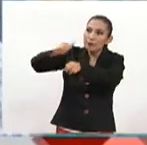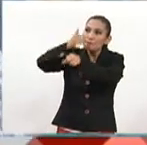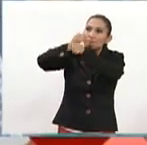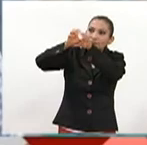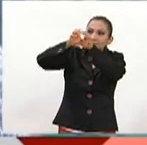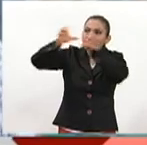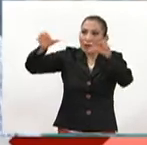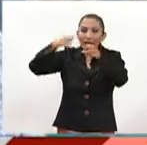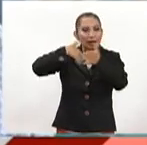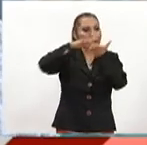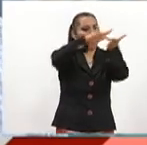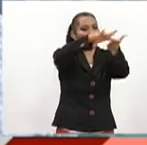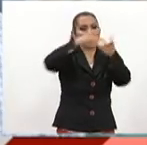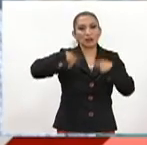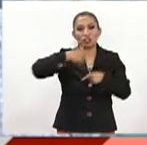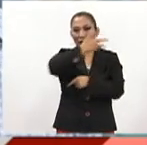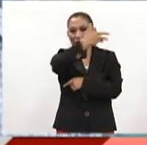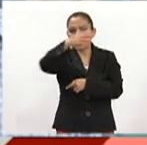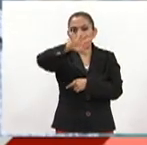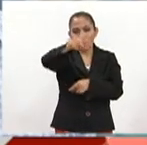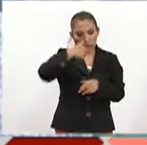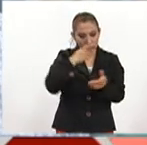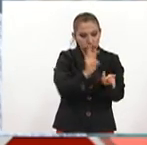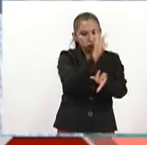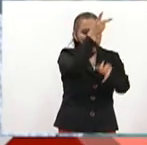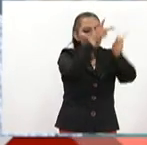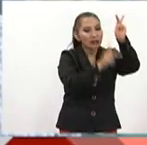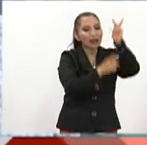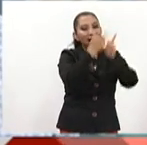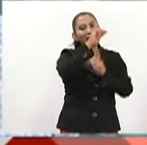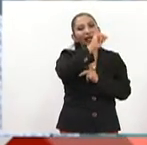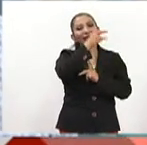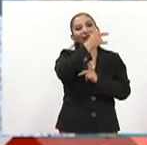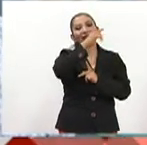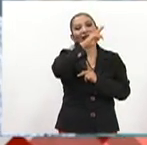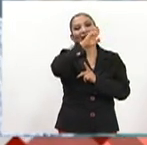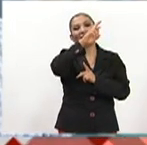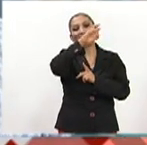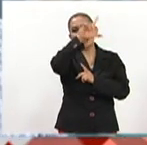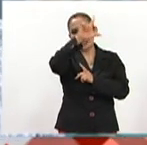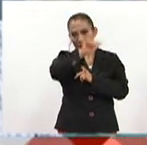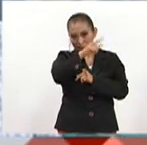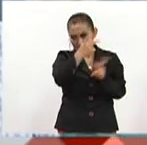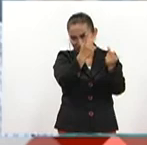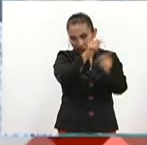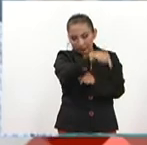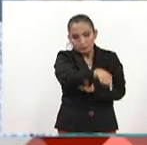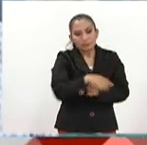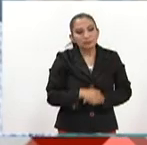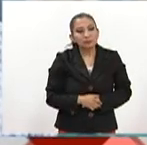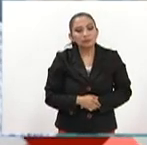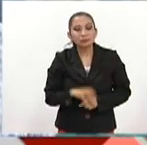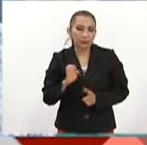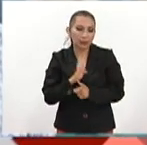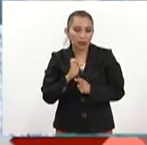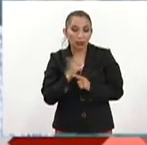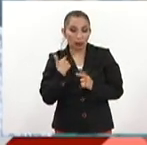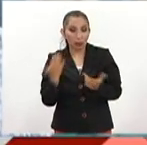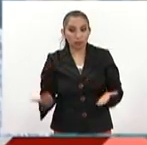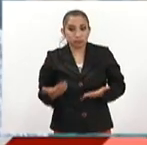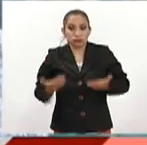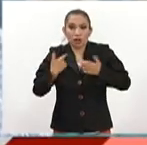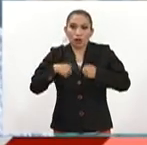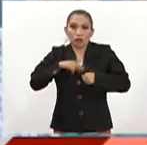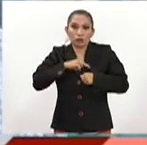apoyar a los agricultores para que sembraran la higuerilla. Uh-huh. Y pues obviamente eso fue un gran impulso